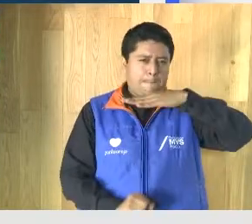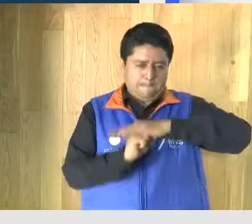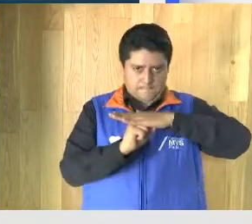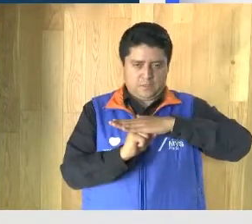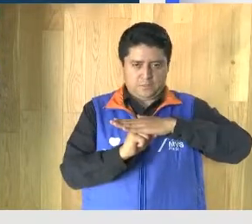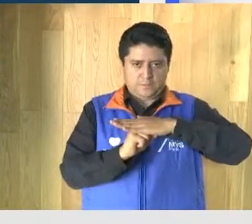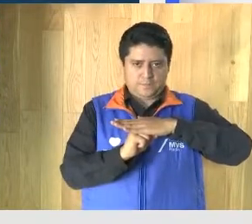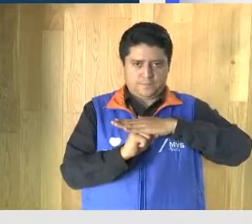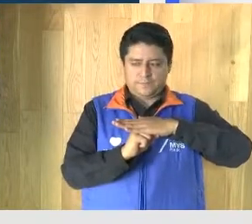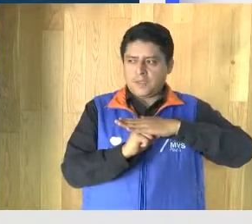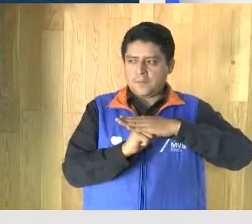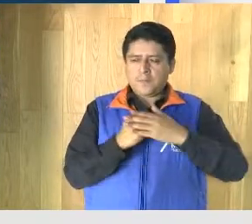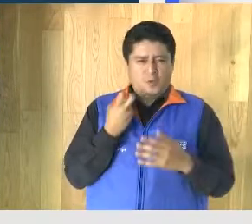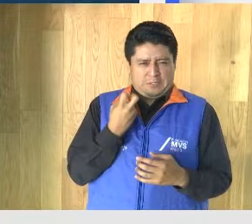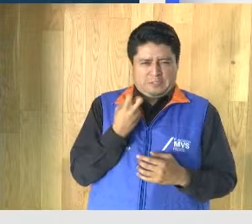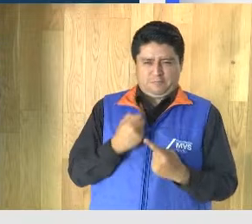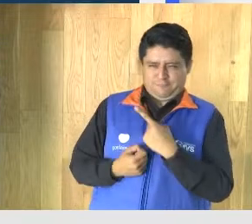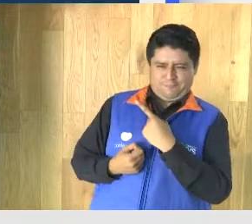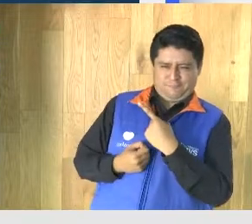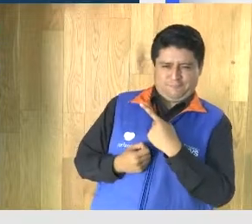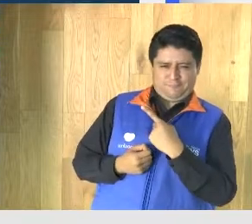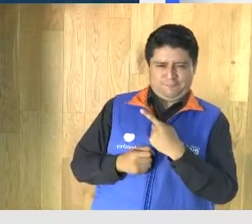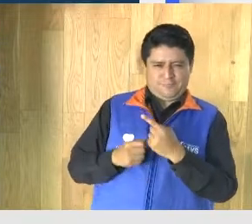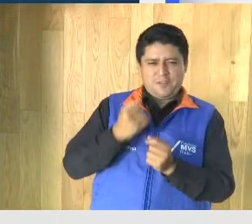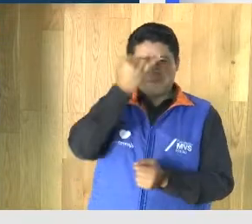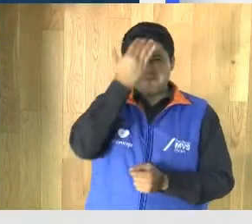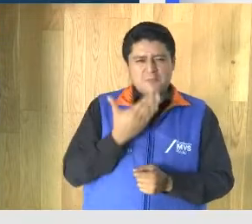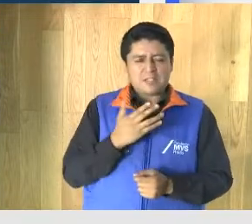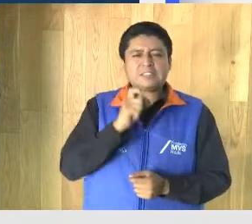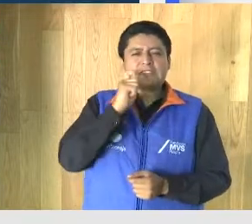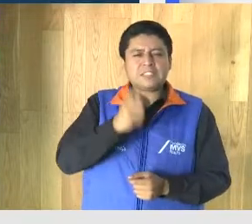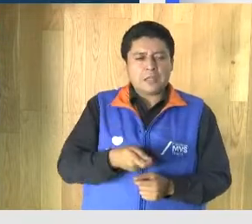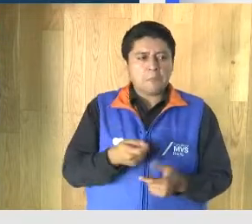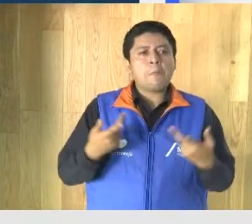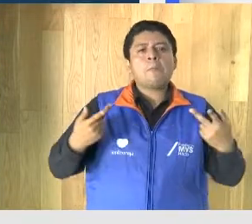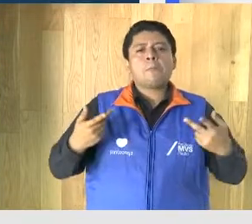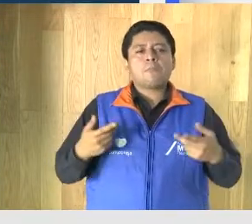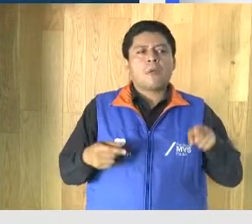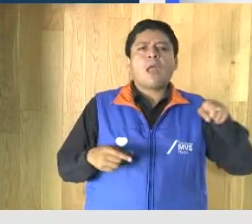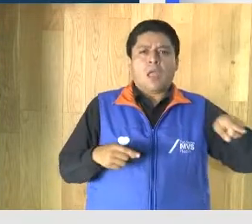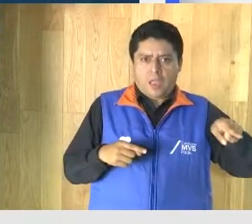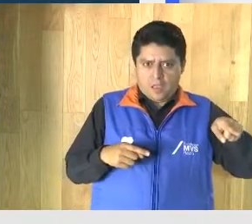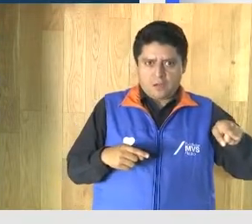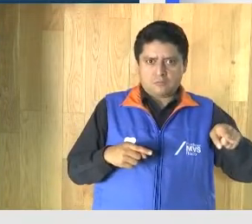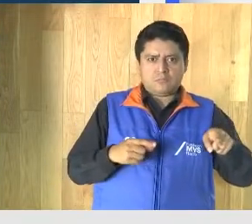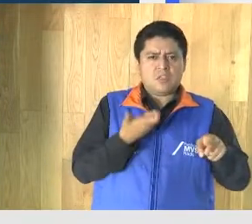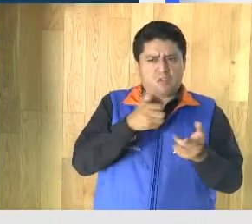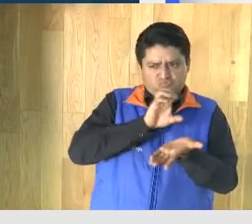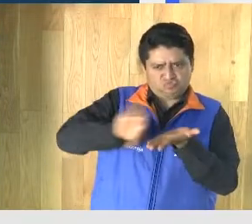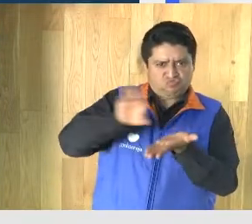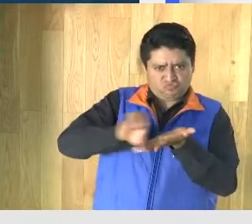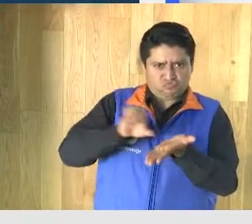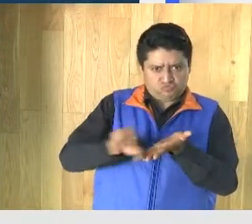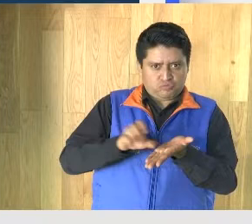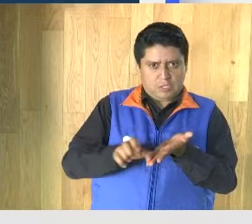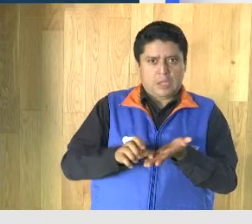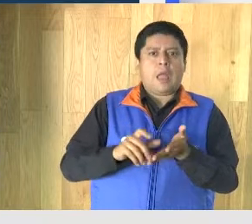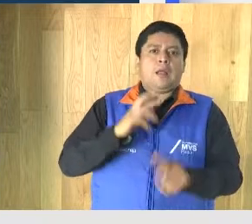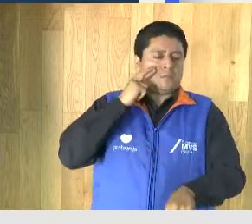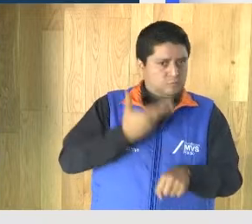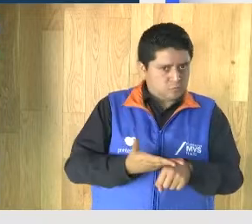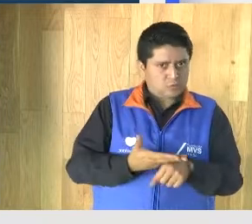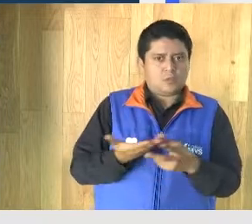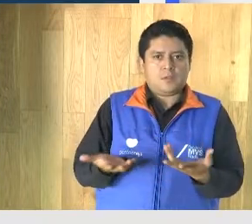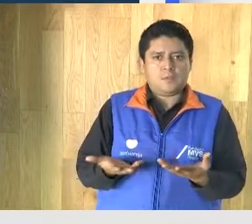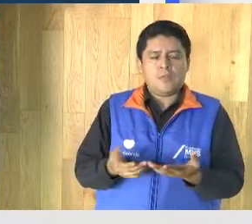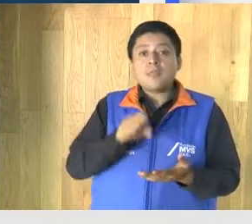el despertar de un inversor consciente, tenemos el fin de la voluntariedad con políticas públicas, tenemos la presión en